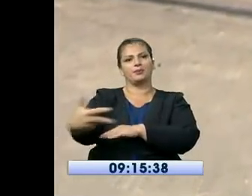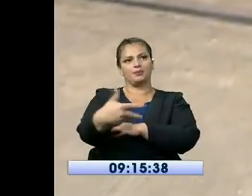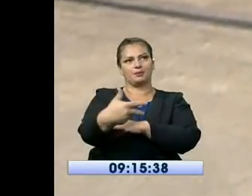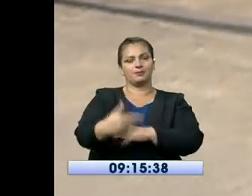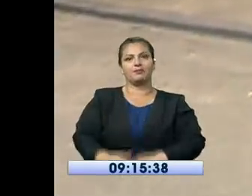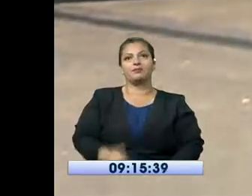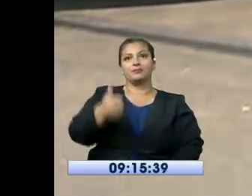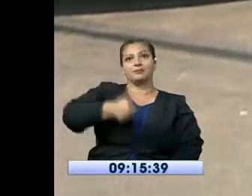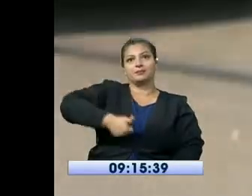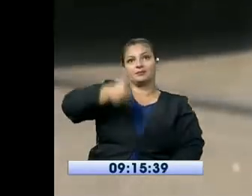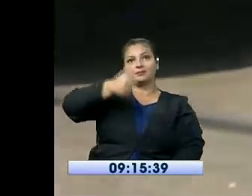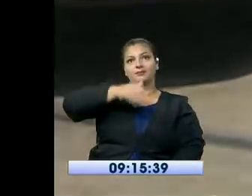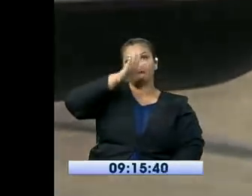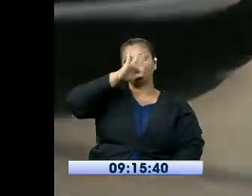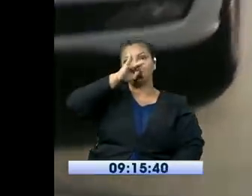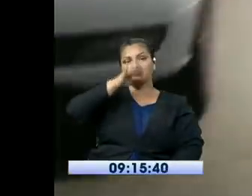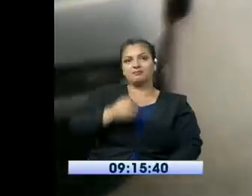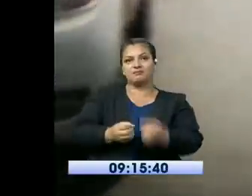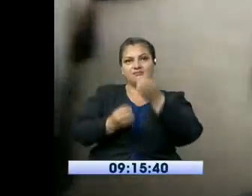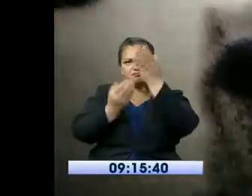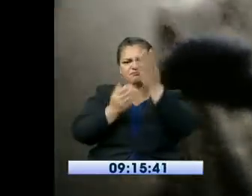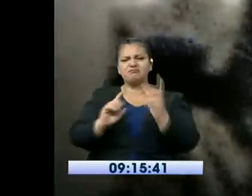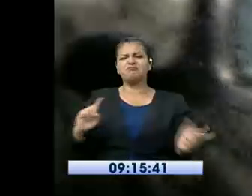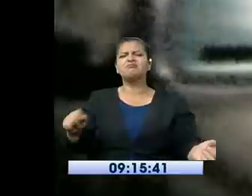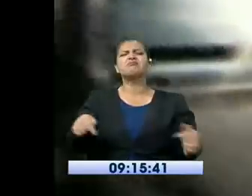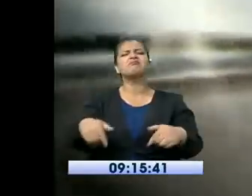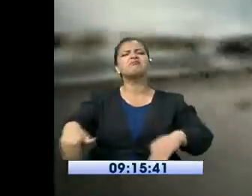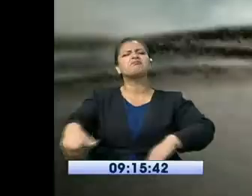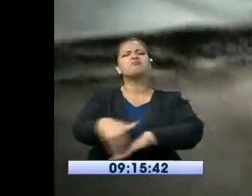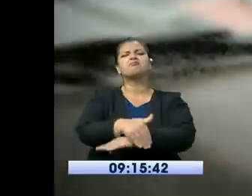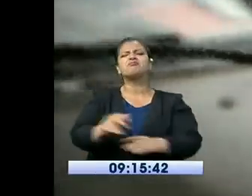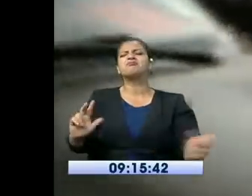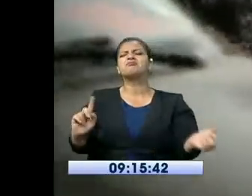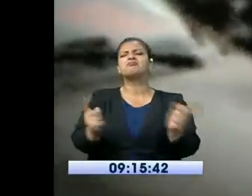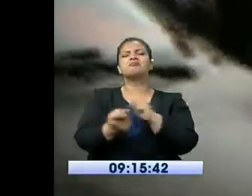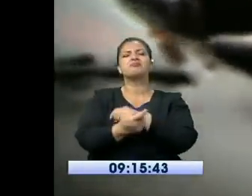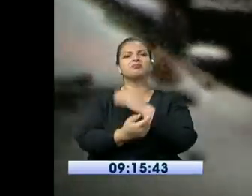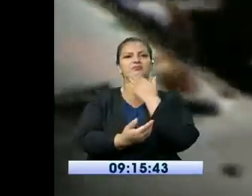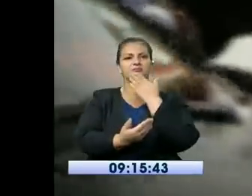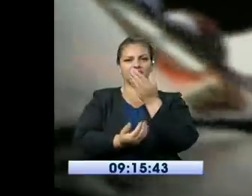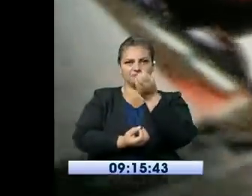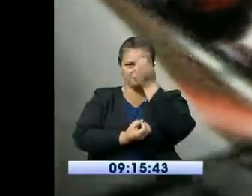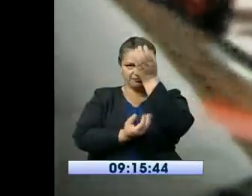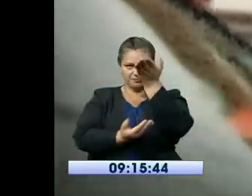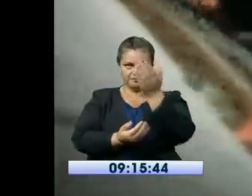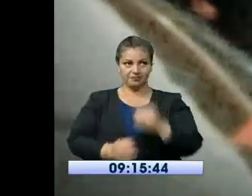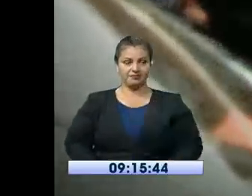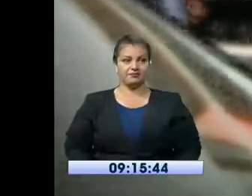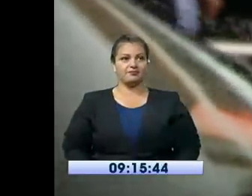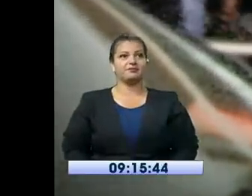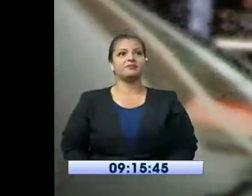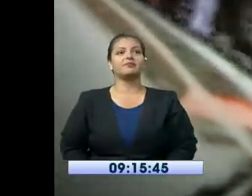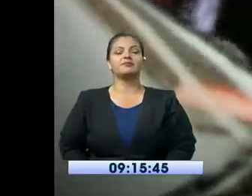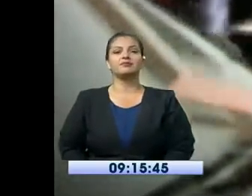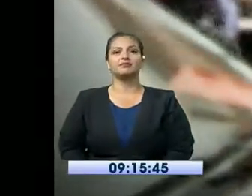en la avenida rosa campusano que es de dos días diariamente se registra congestionamiento vehicular sobre todo en las horas pico